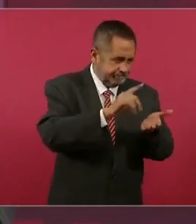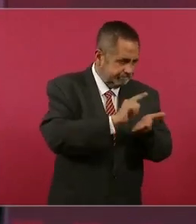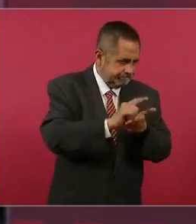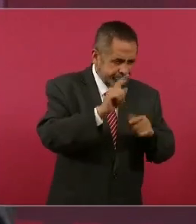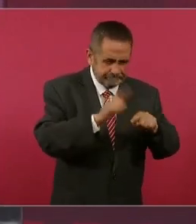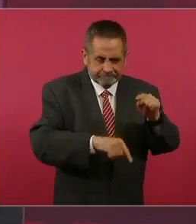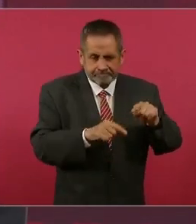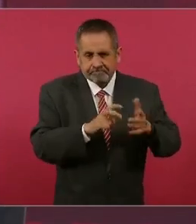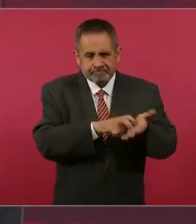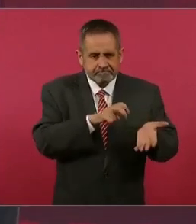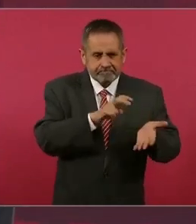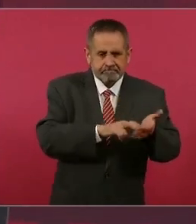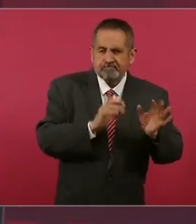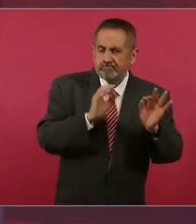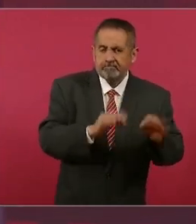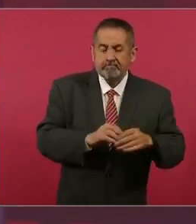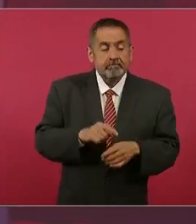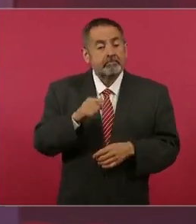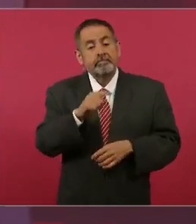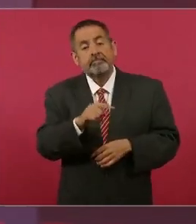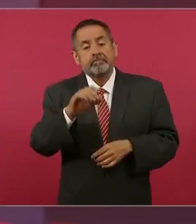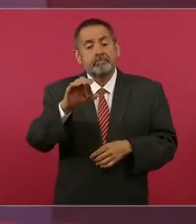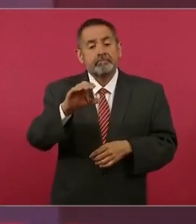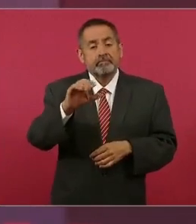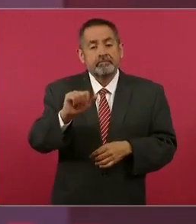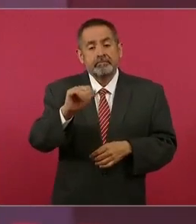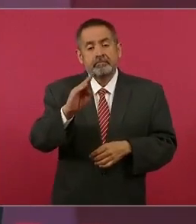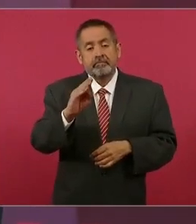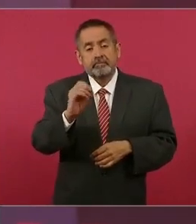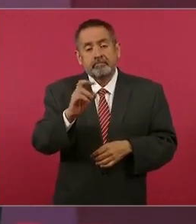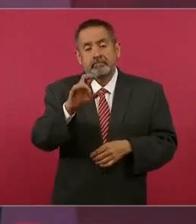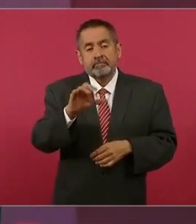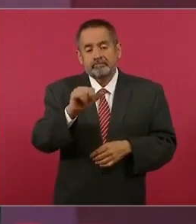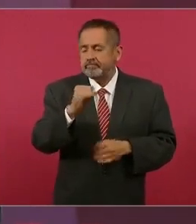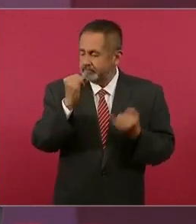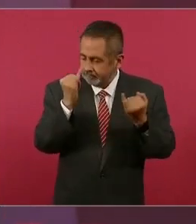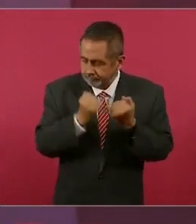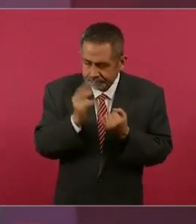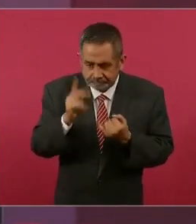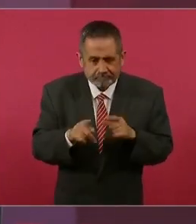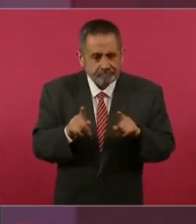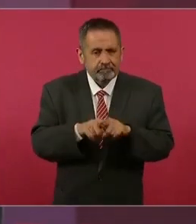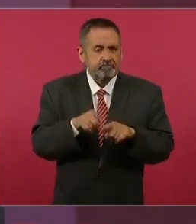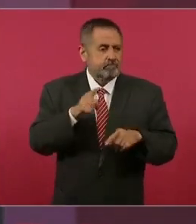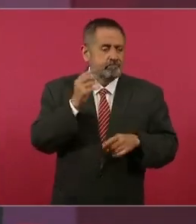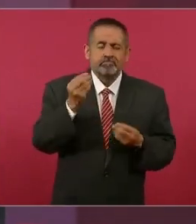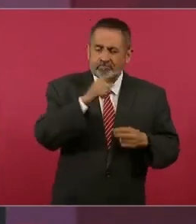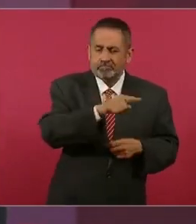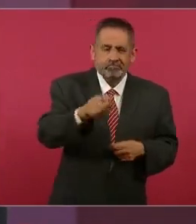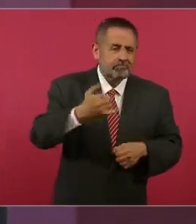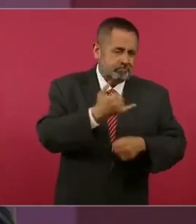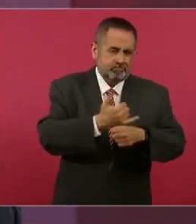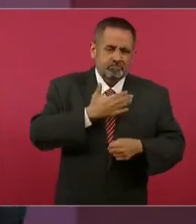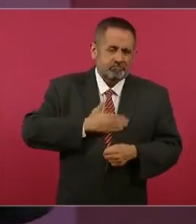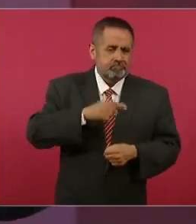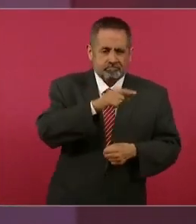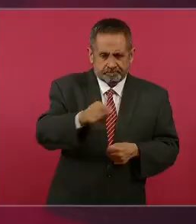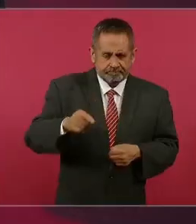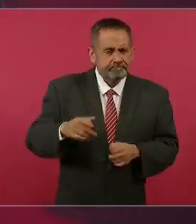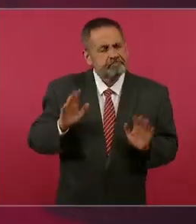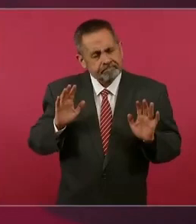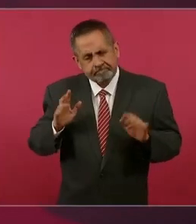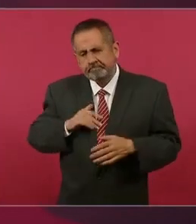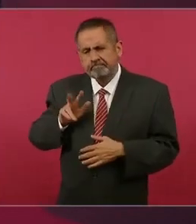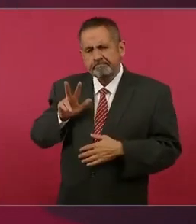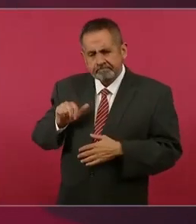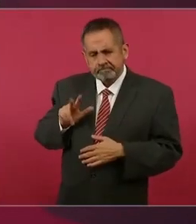y lo que hablas de Caborca, igual, ¿sí? Muchas injusticias, y ahí vamos